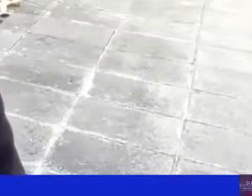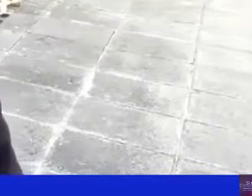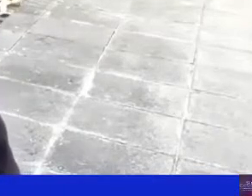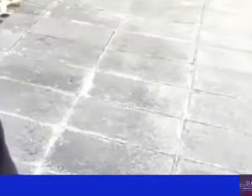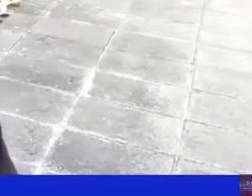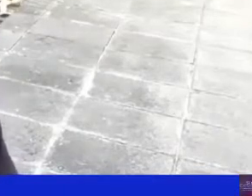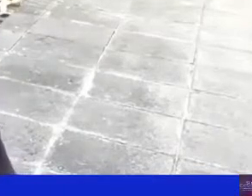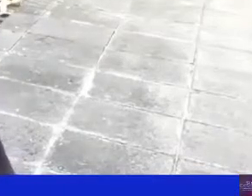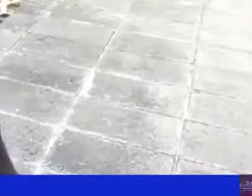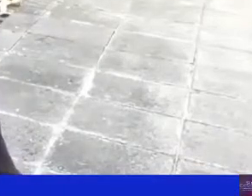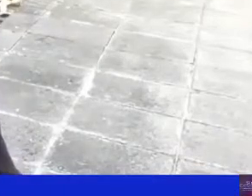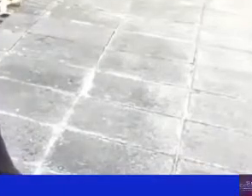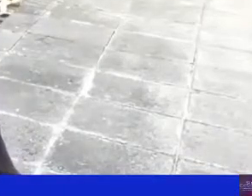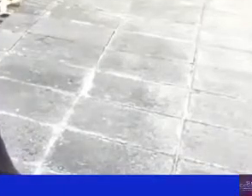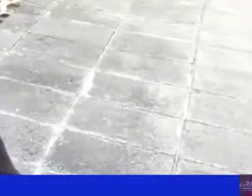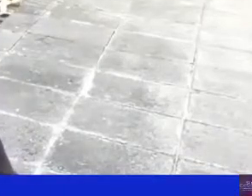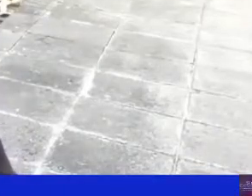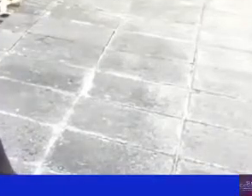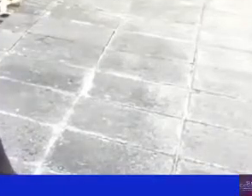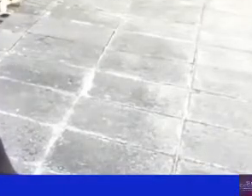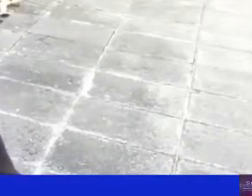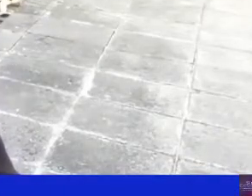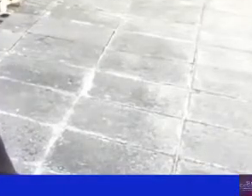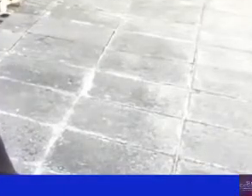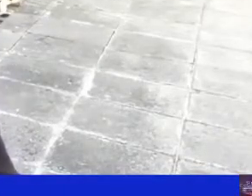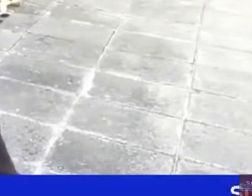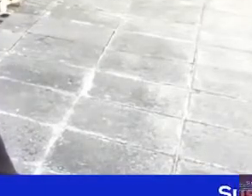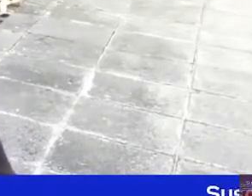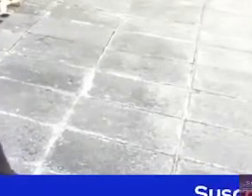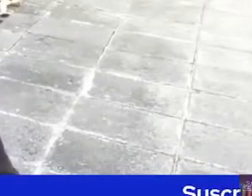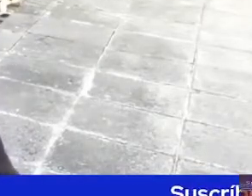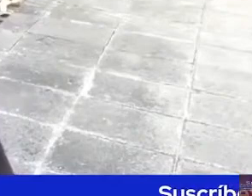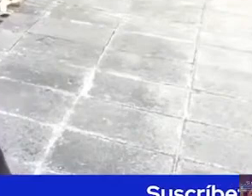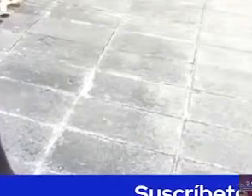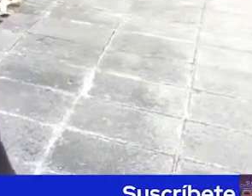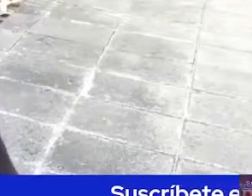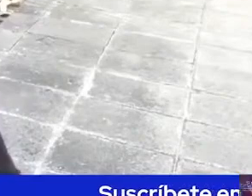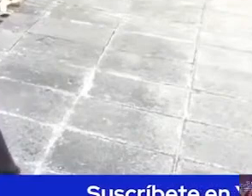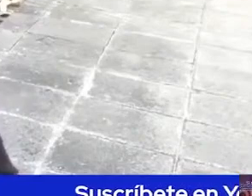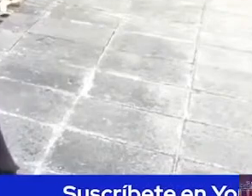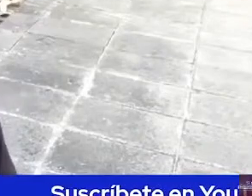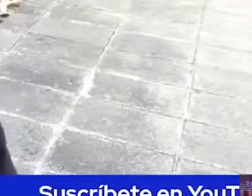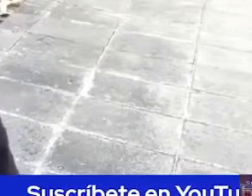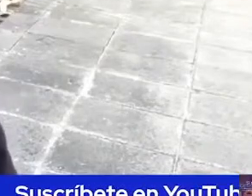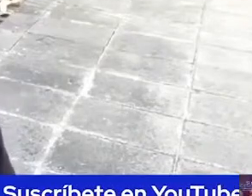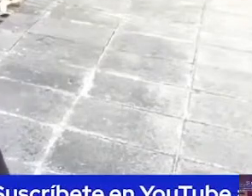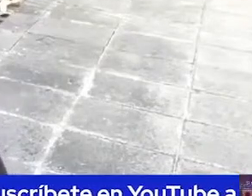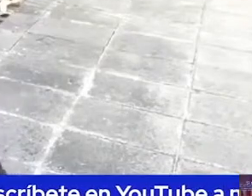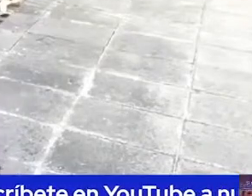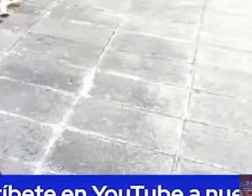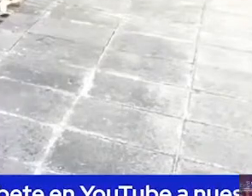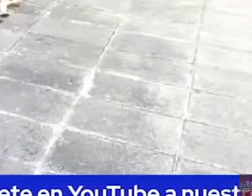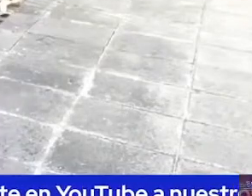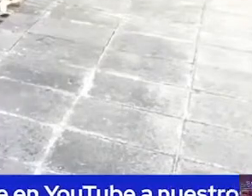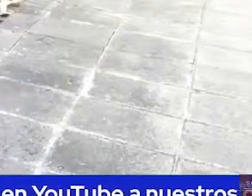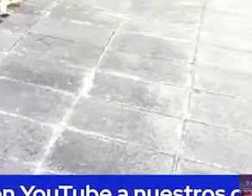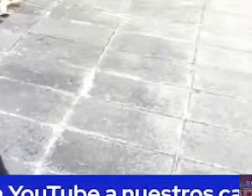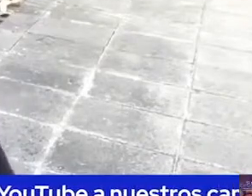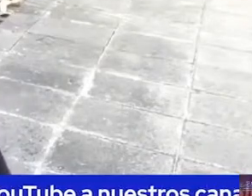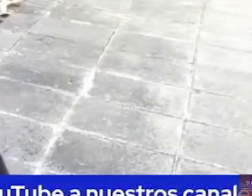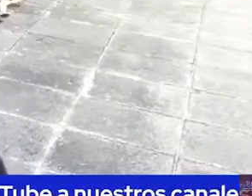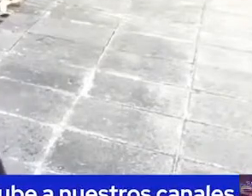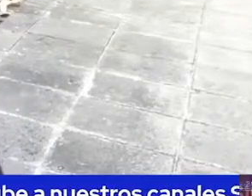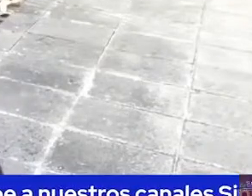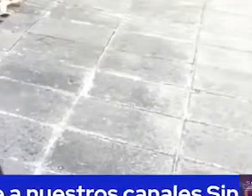esta conferencia, porque es donde Omar García Harfuch explica y en donde hay anuncios importantes. El presidente ha